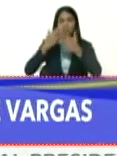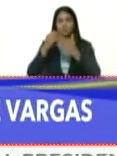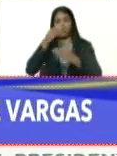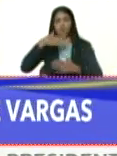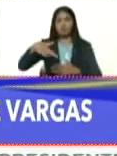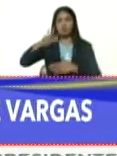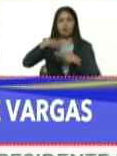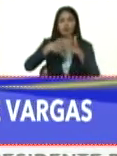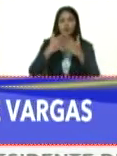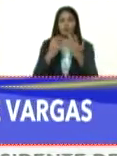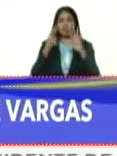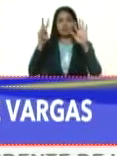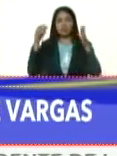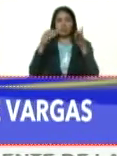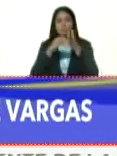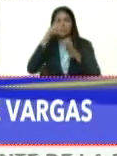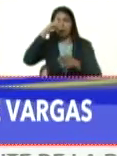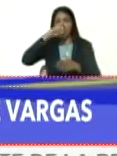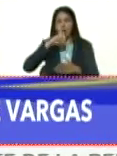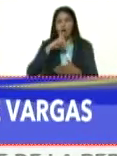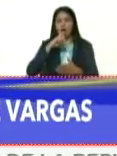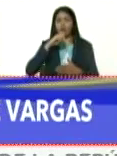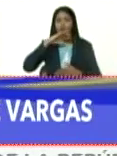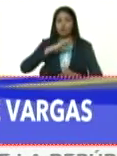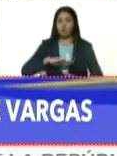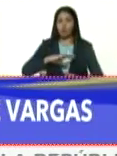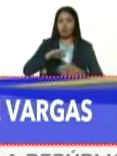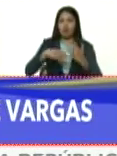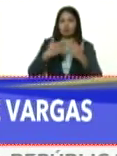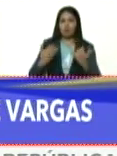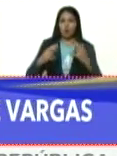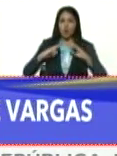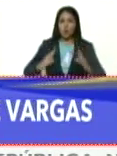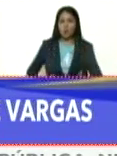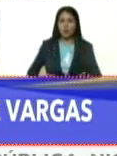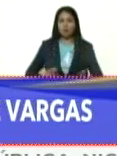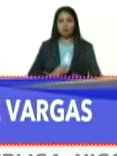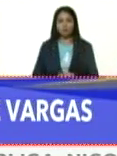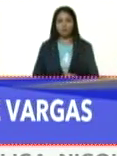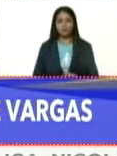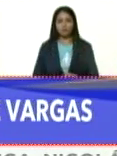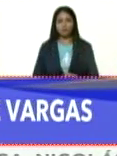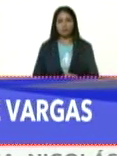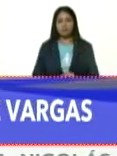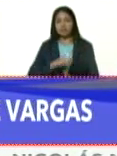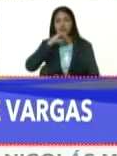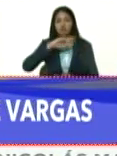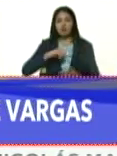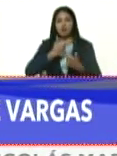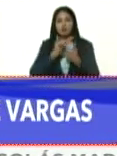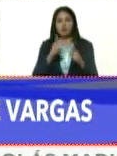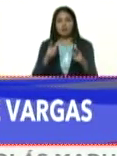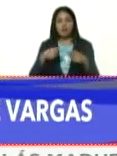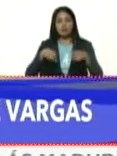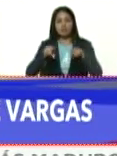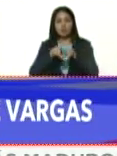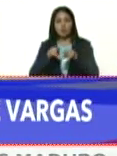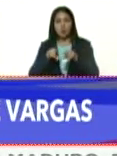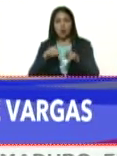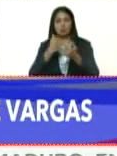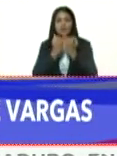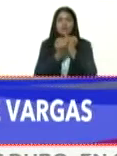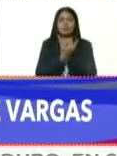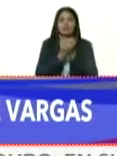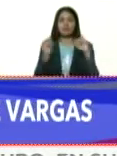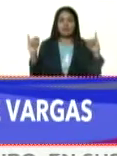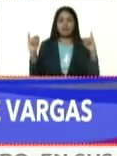alguno en 7000 años de historia y de civilización humana. La historia de la libertad, de la